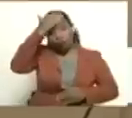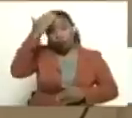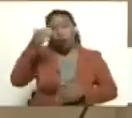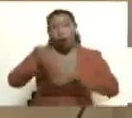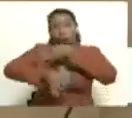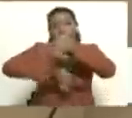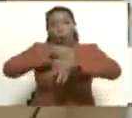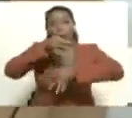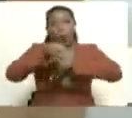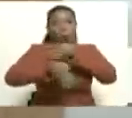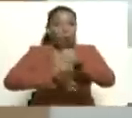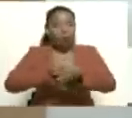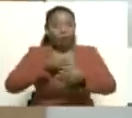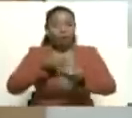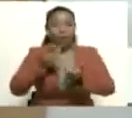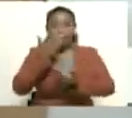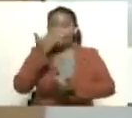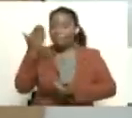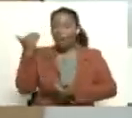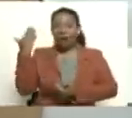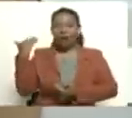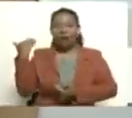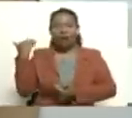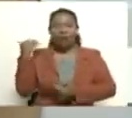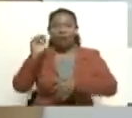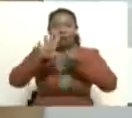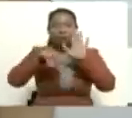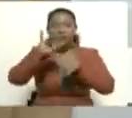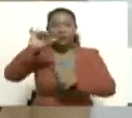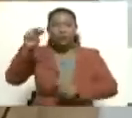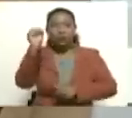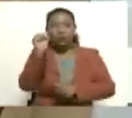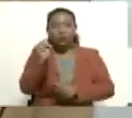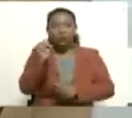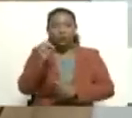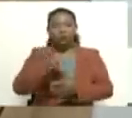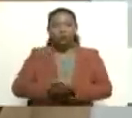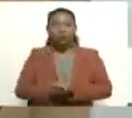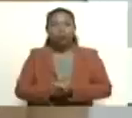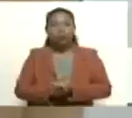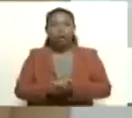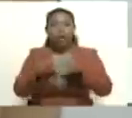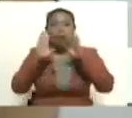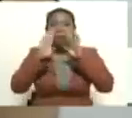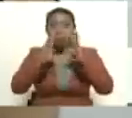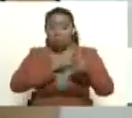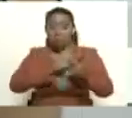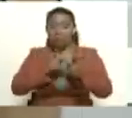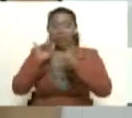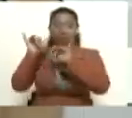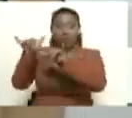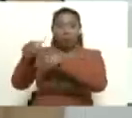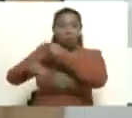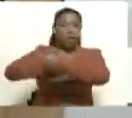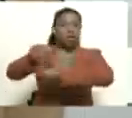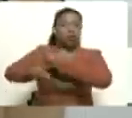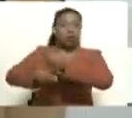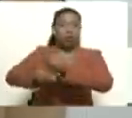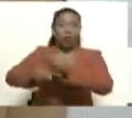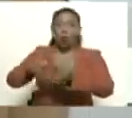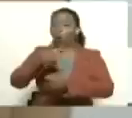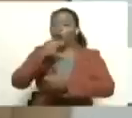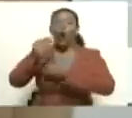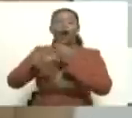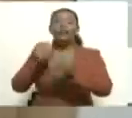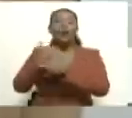discurso emitido el pasado 11 de junio. Si es una confesión voluntaria que no está sometida a ningún tipo